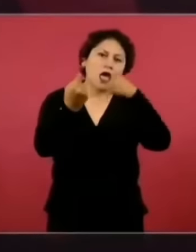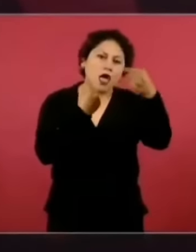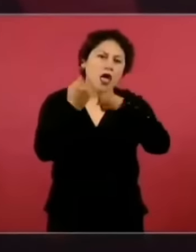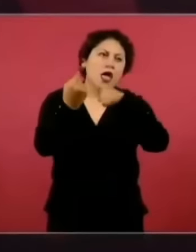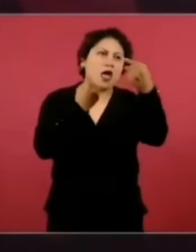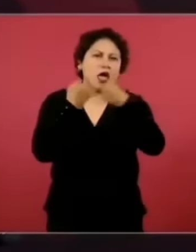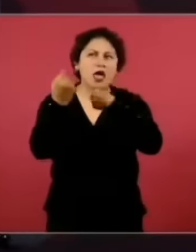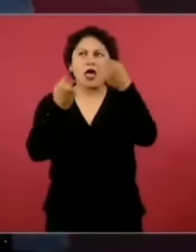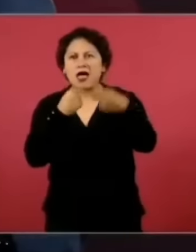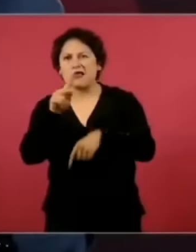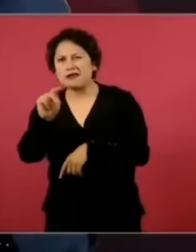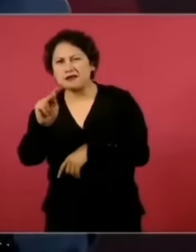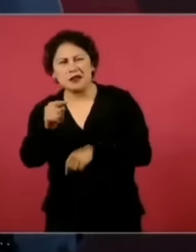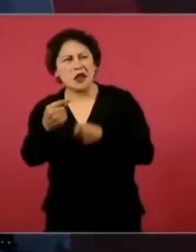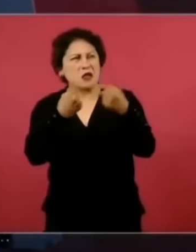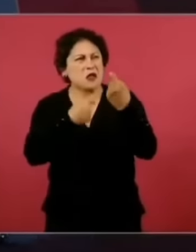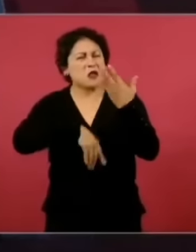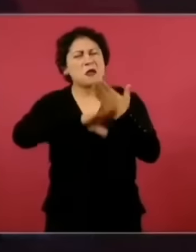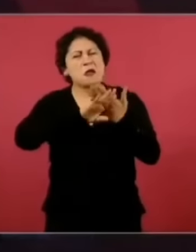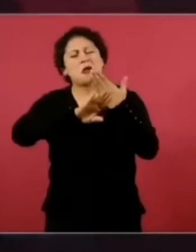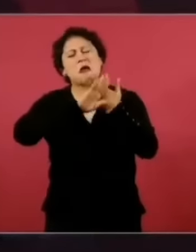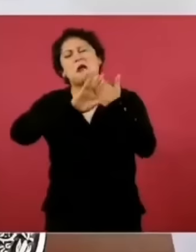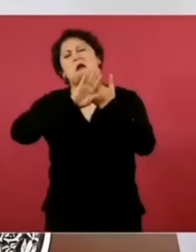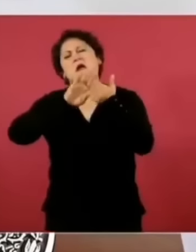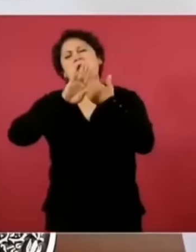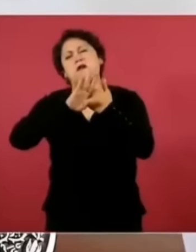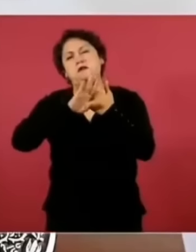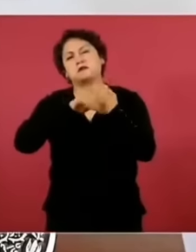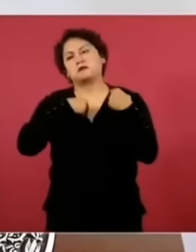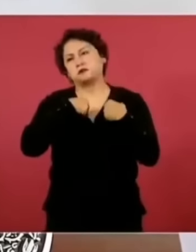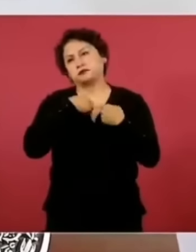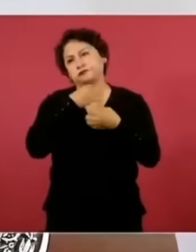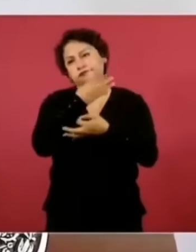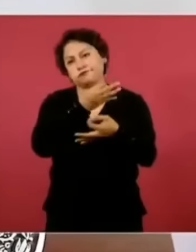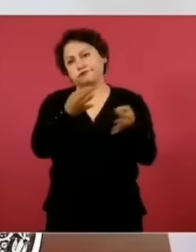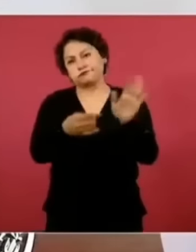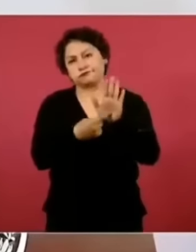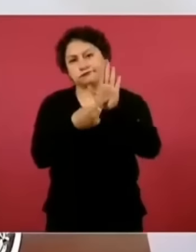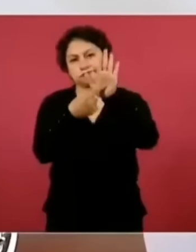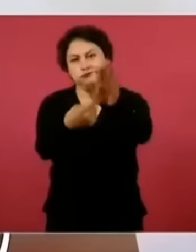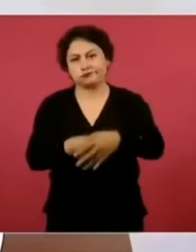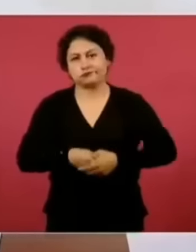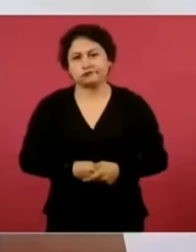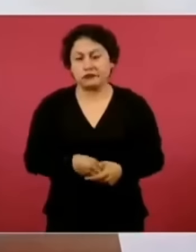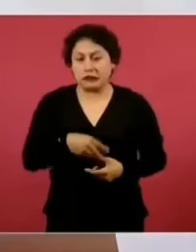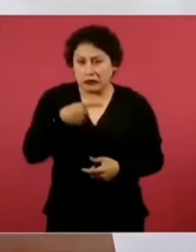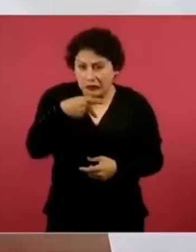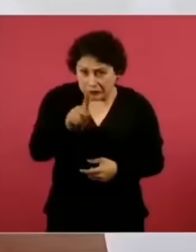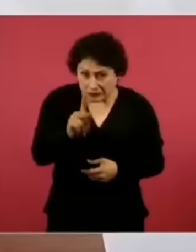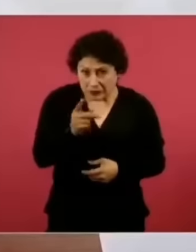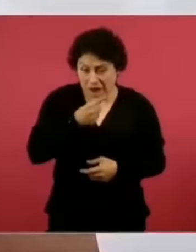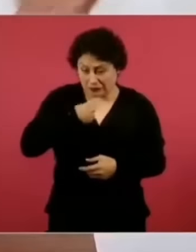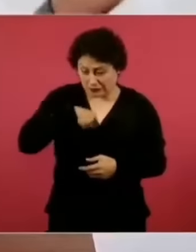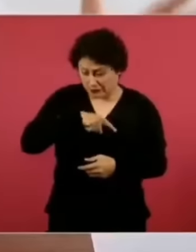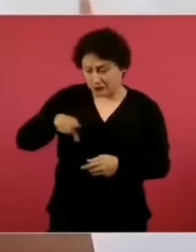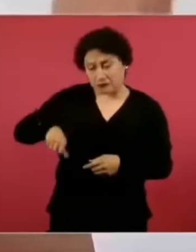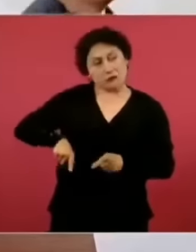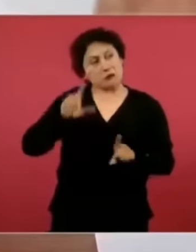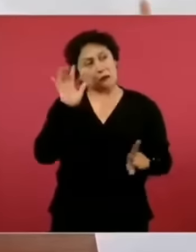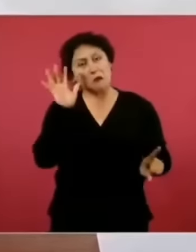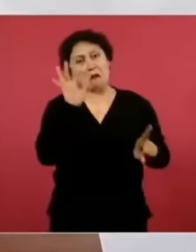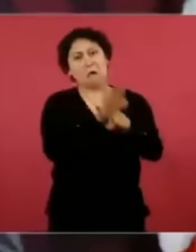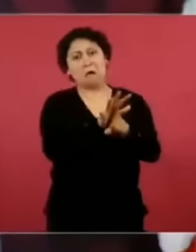a eso es a lo que se refiere. Pero no fue ninguna persecución, fue, oye,